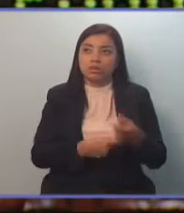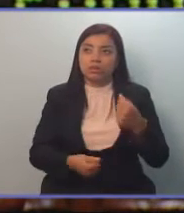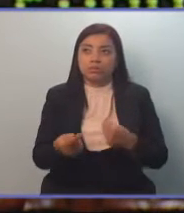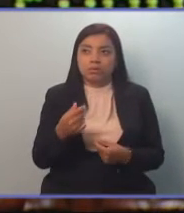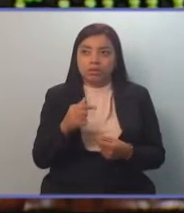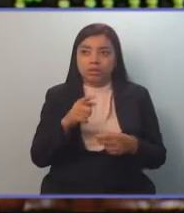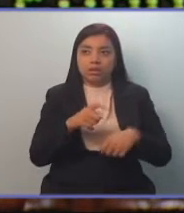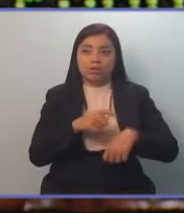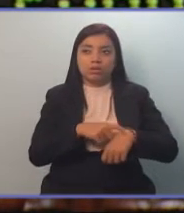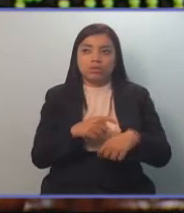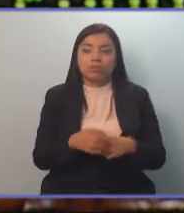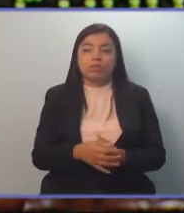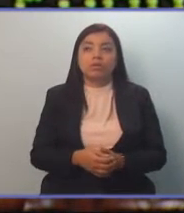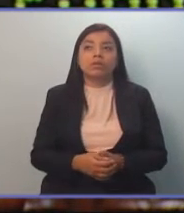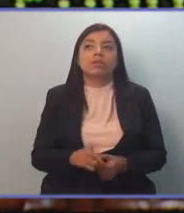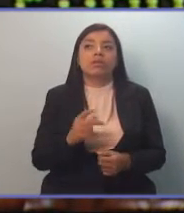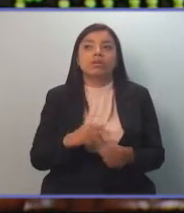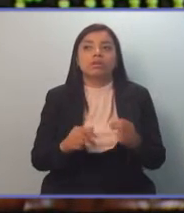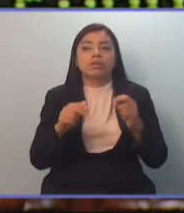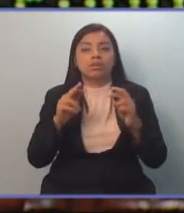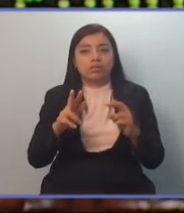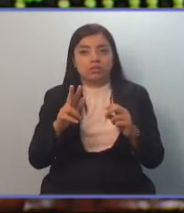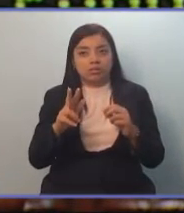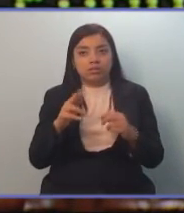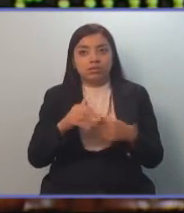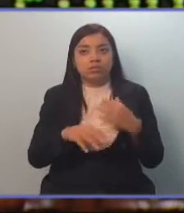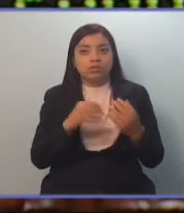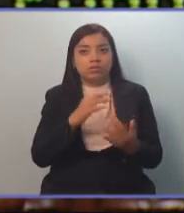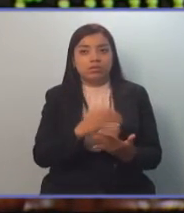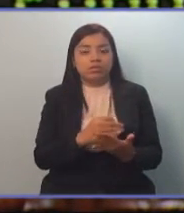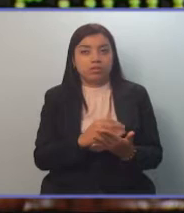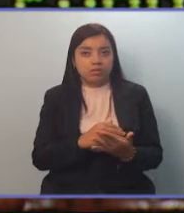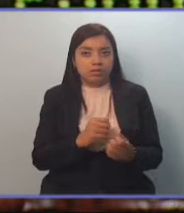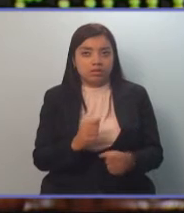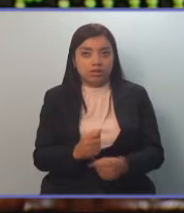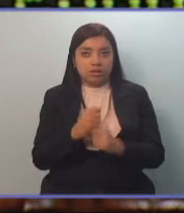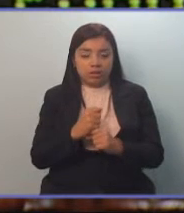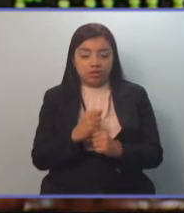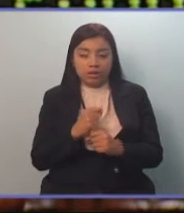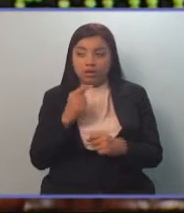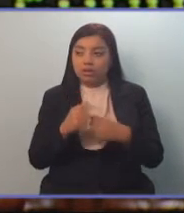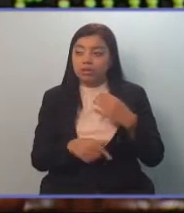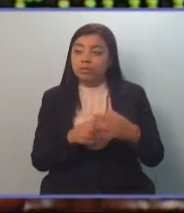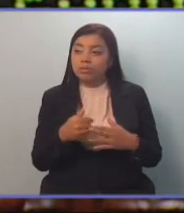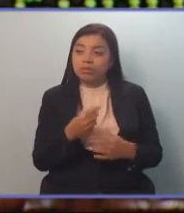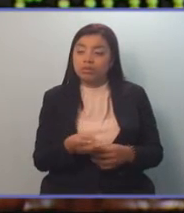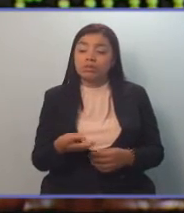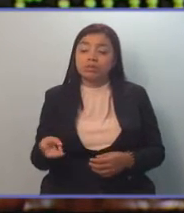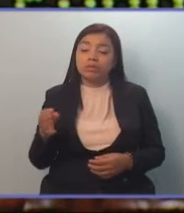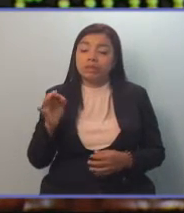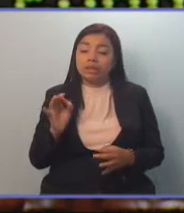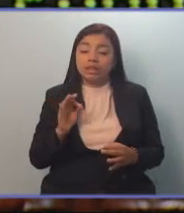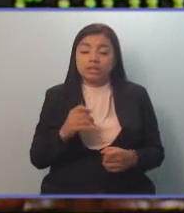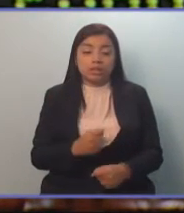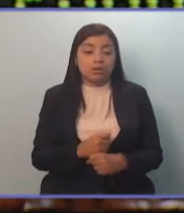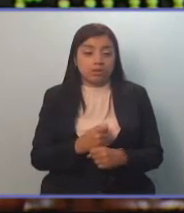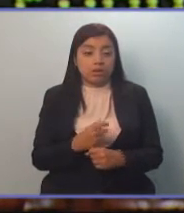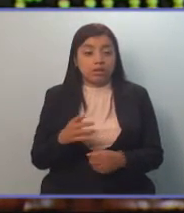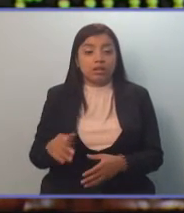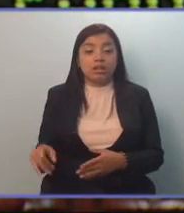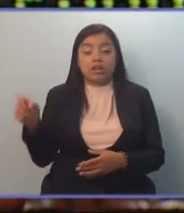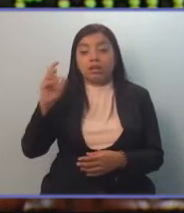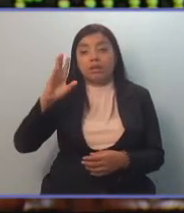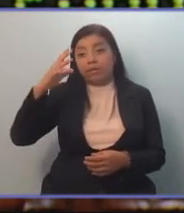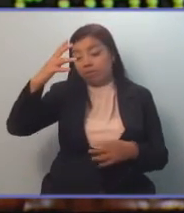comercialización temporal. 3. Contar con la certificación de cumplimiento de las medidas de seguridad emitidas por el Cuerpo de